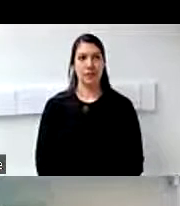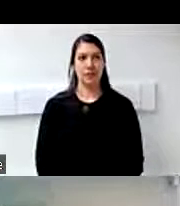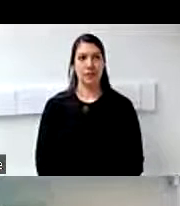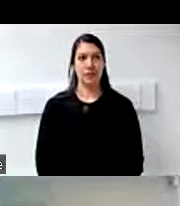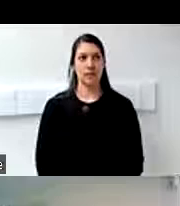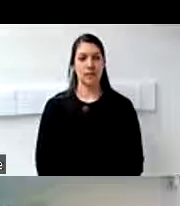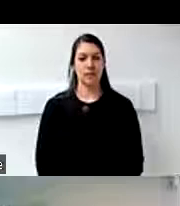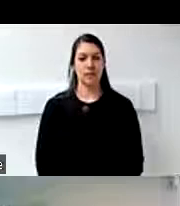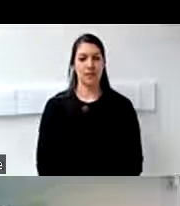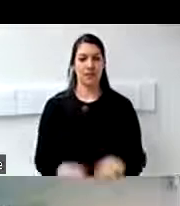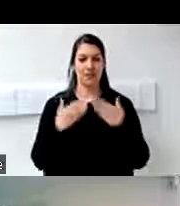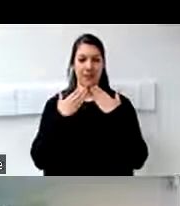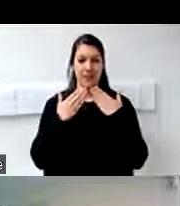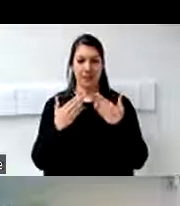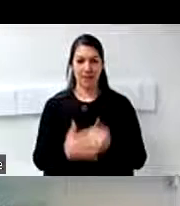Bien, genial.